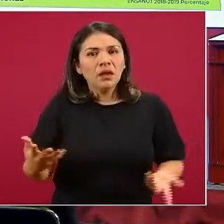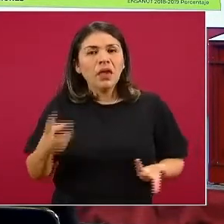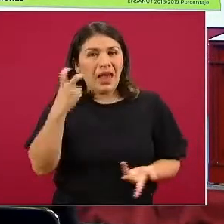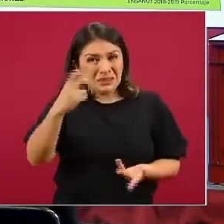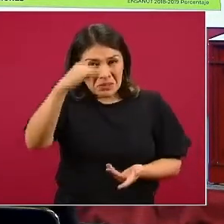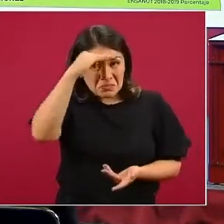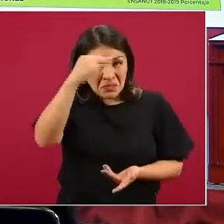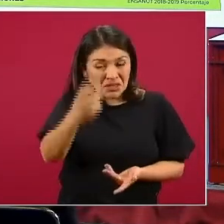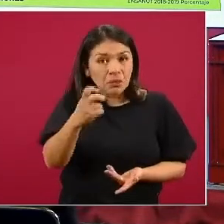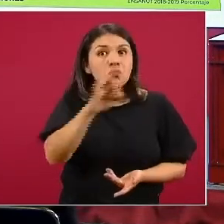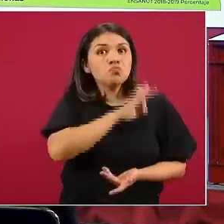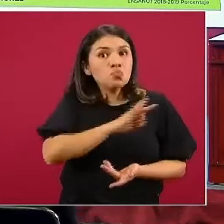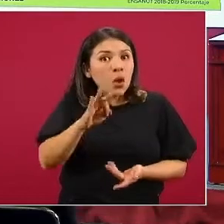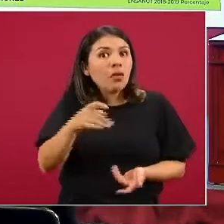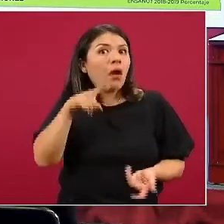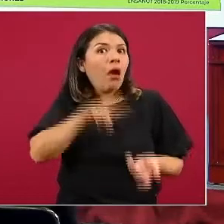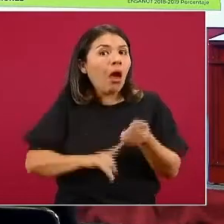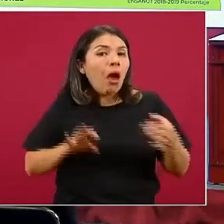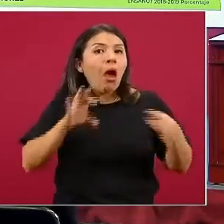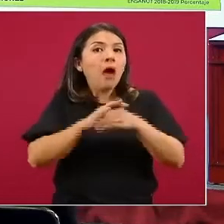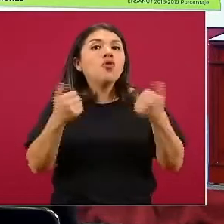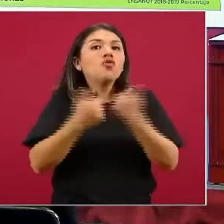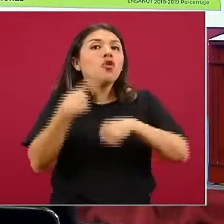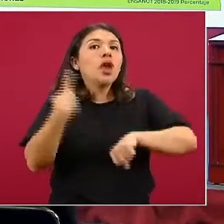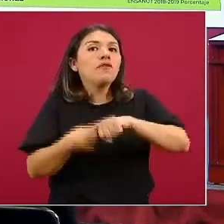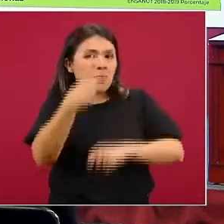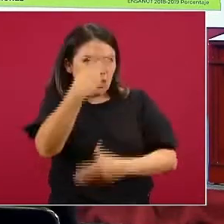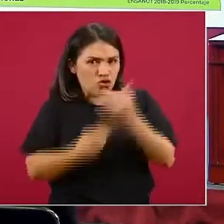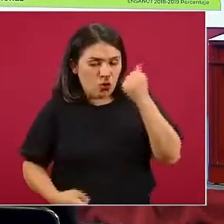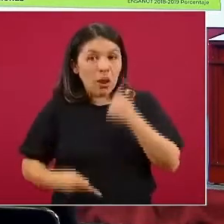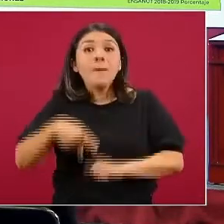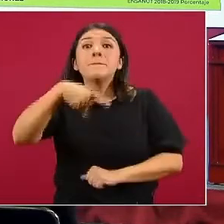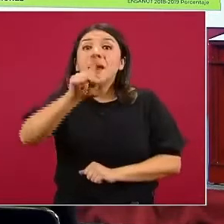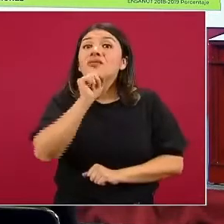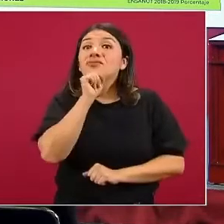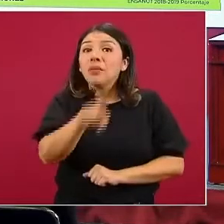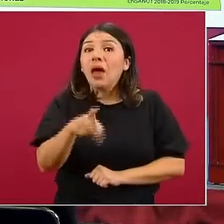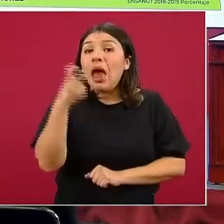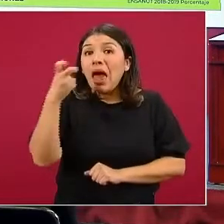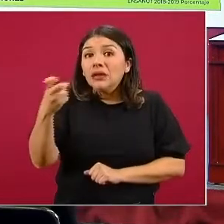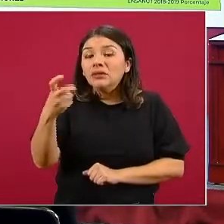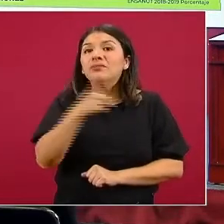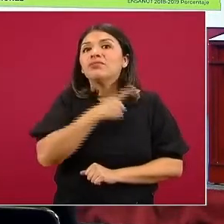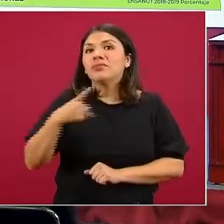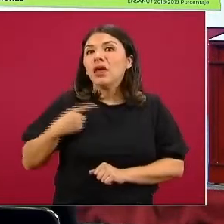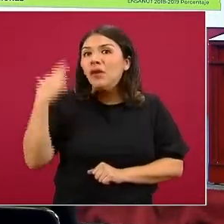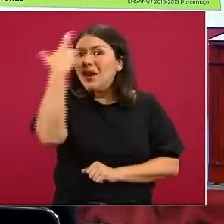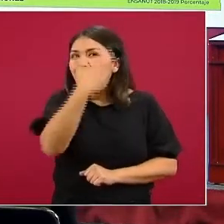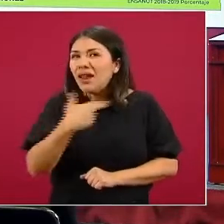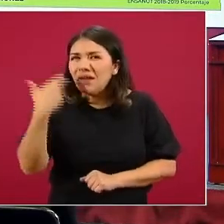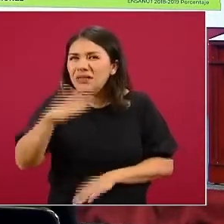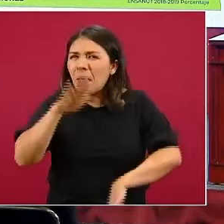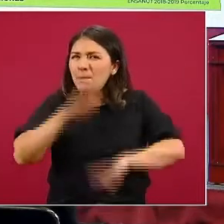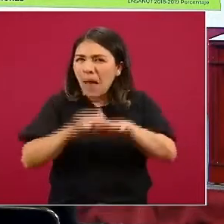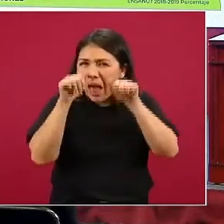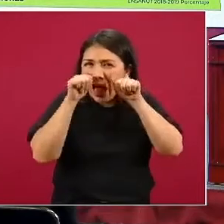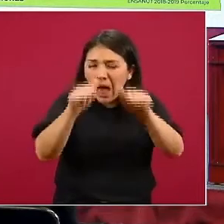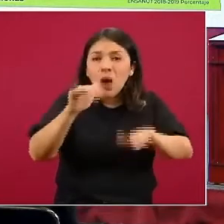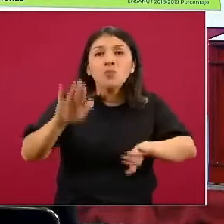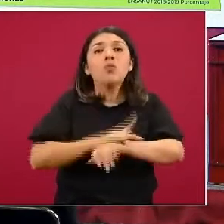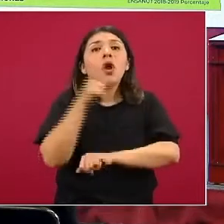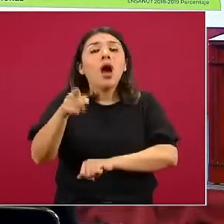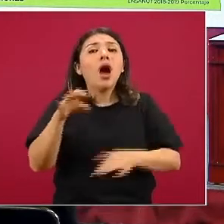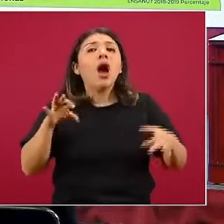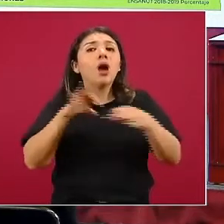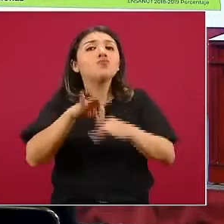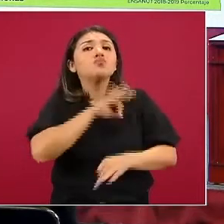esto también puede estar relacionado a patología dual, pero además es algo que se tiene que revisar muy bien porque puede estar relacionado,